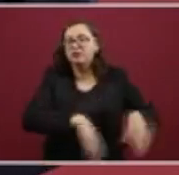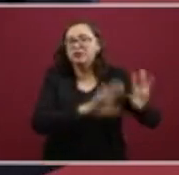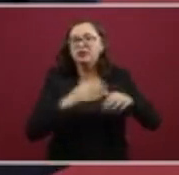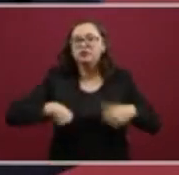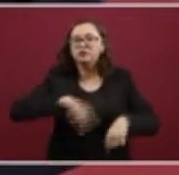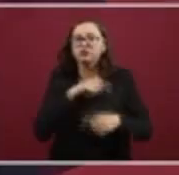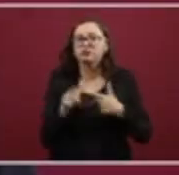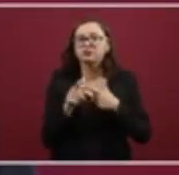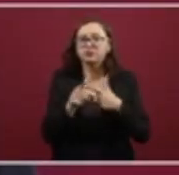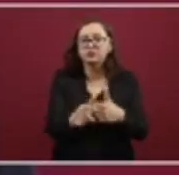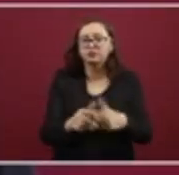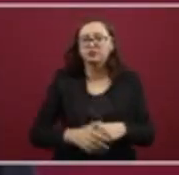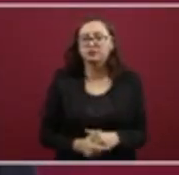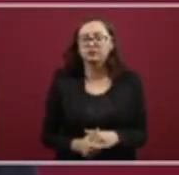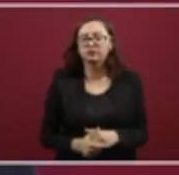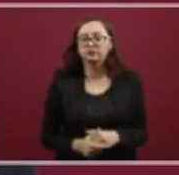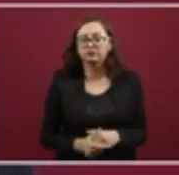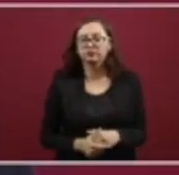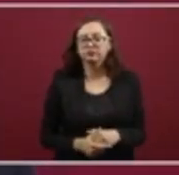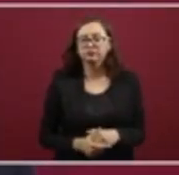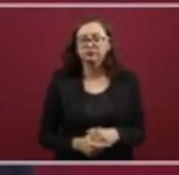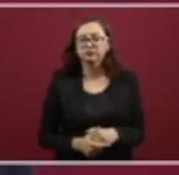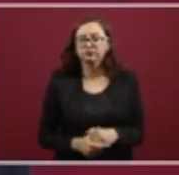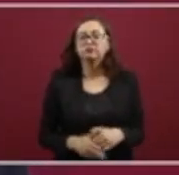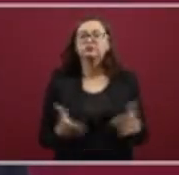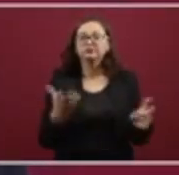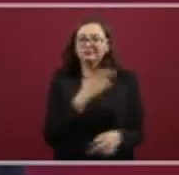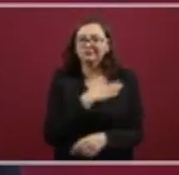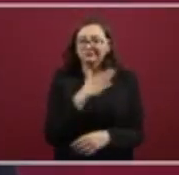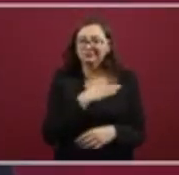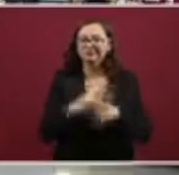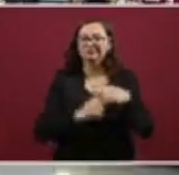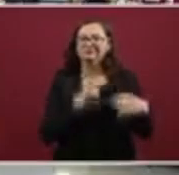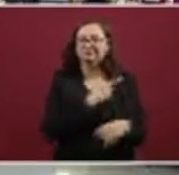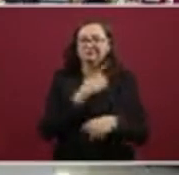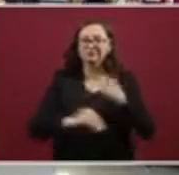Y qué bueno que haya el debate.